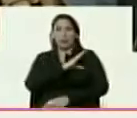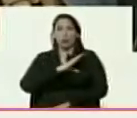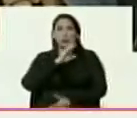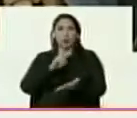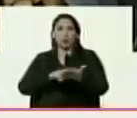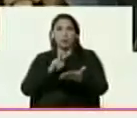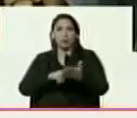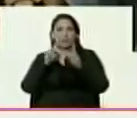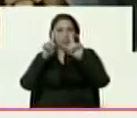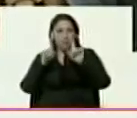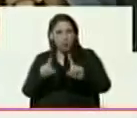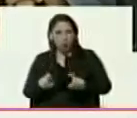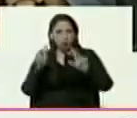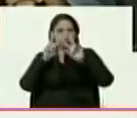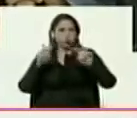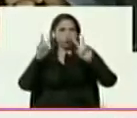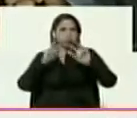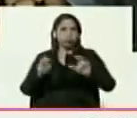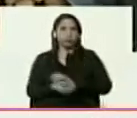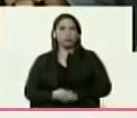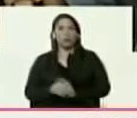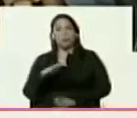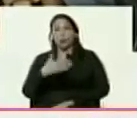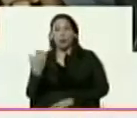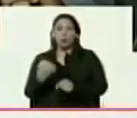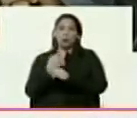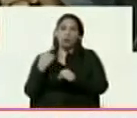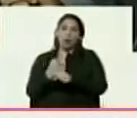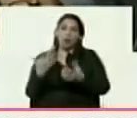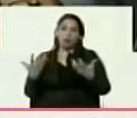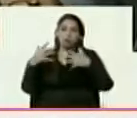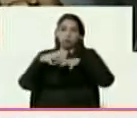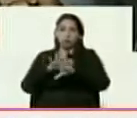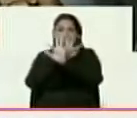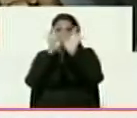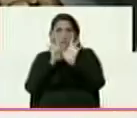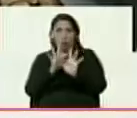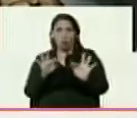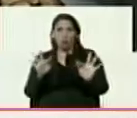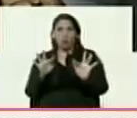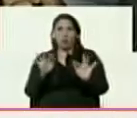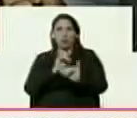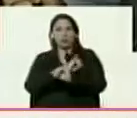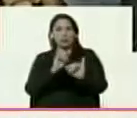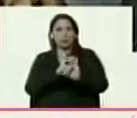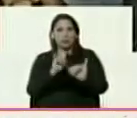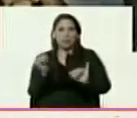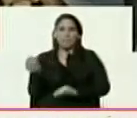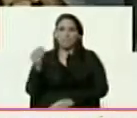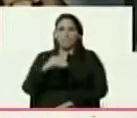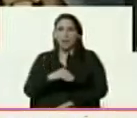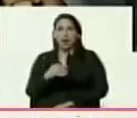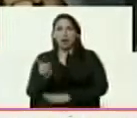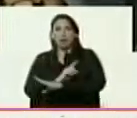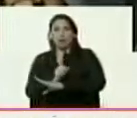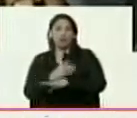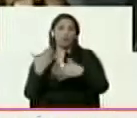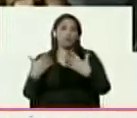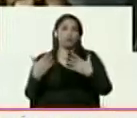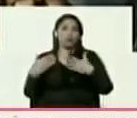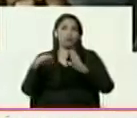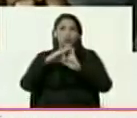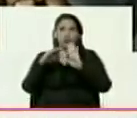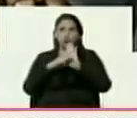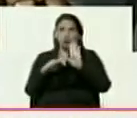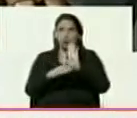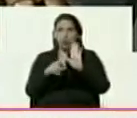Verdad para que podamos trabajar de manera ya mucho más acelerada, cumpliendo con